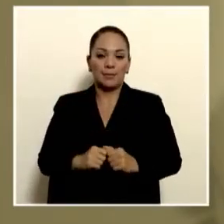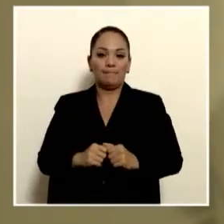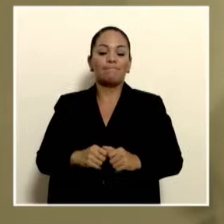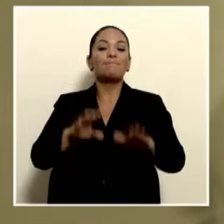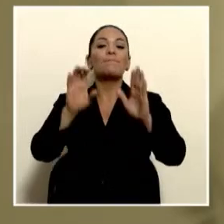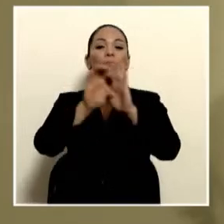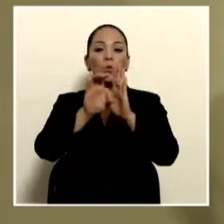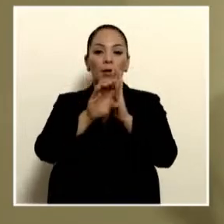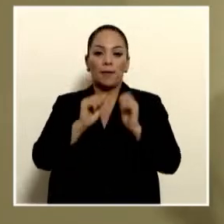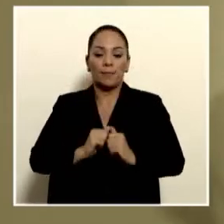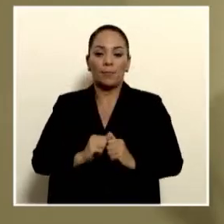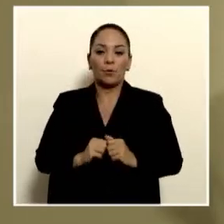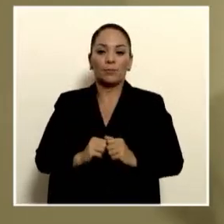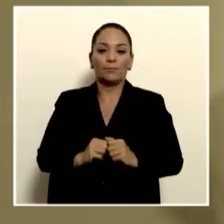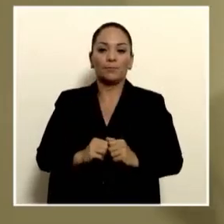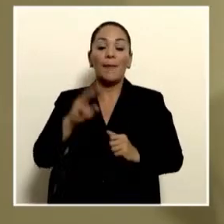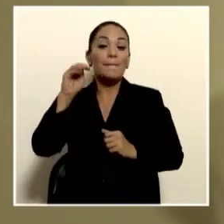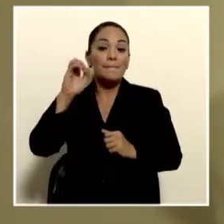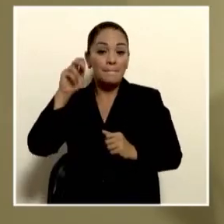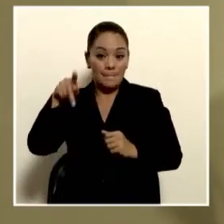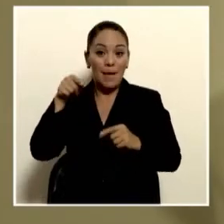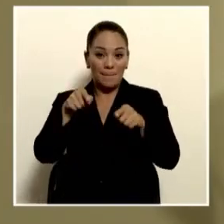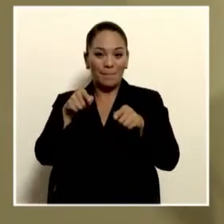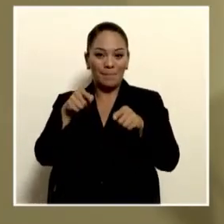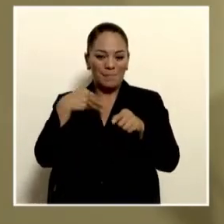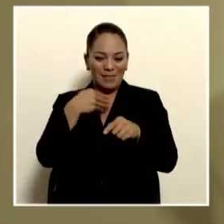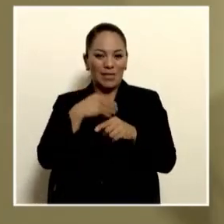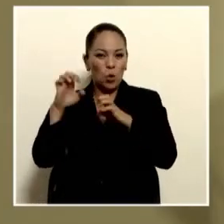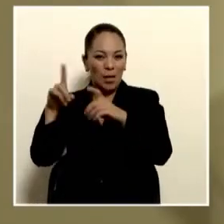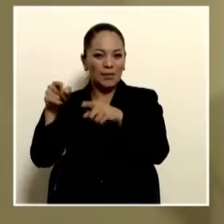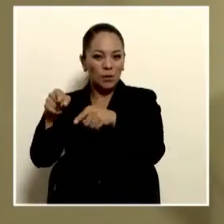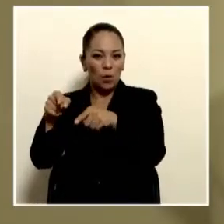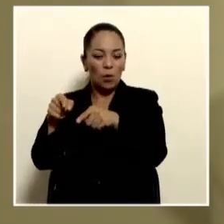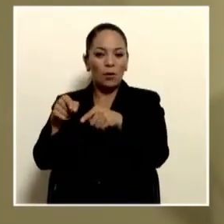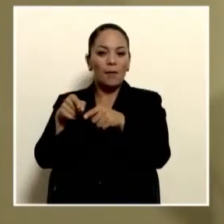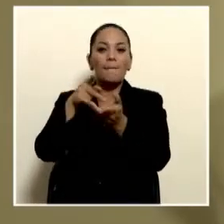ejemplo, el MEP le paga